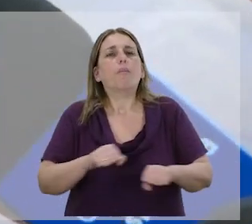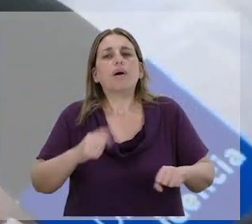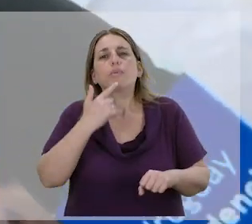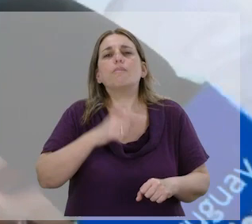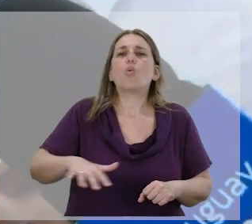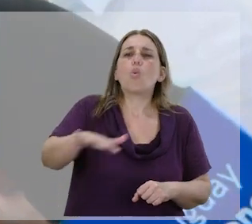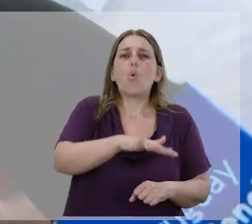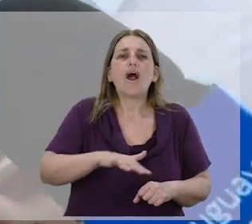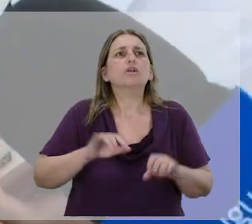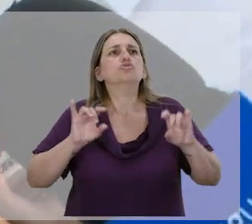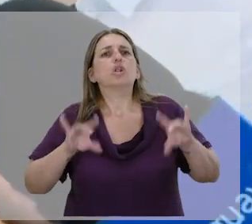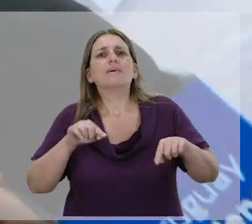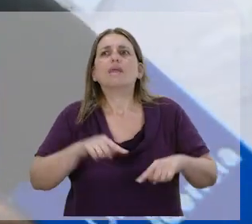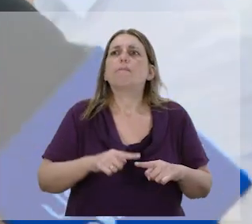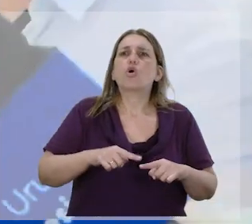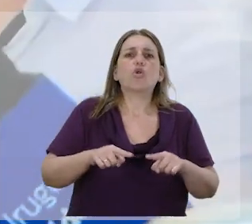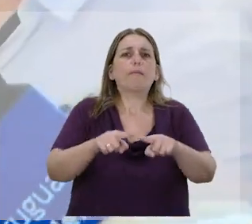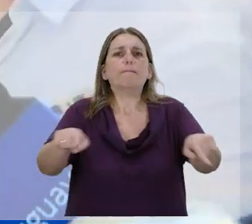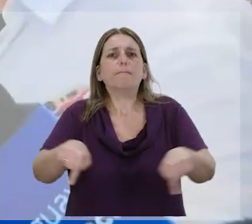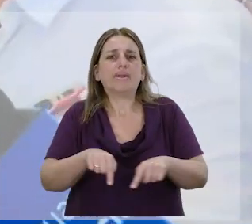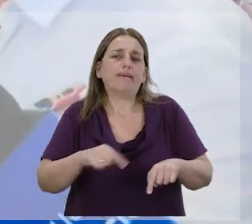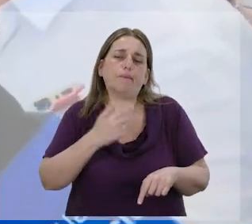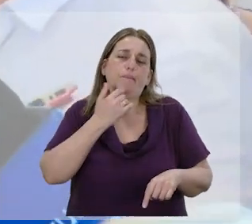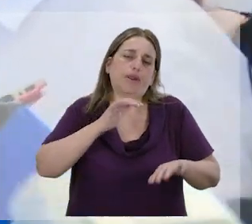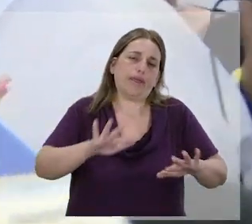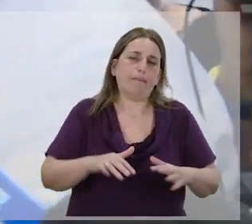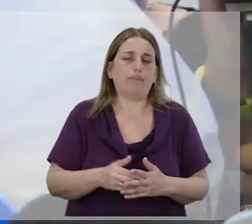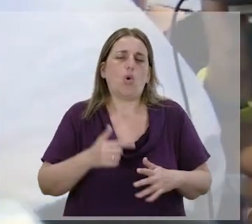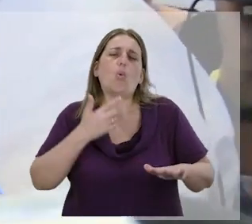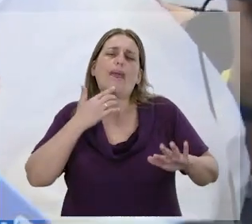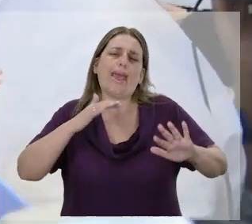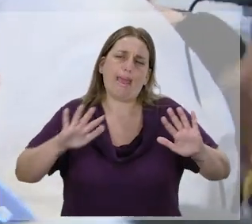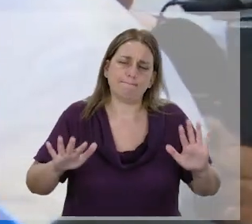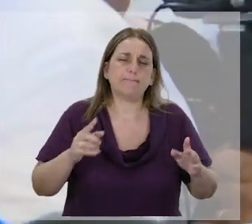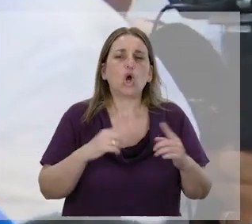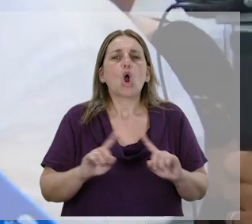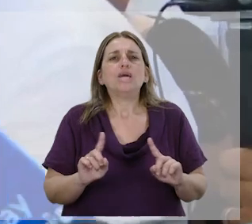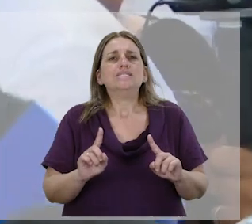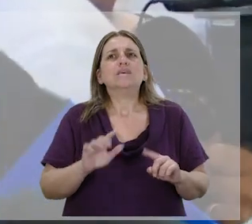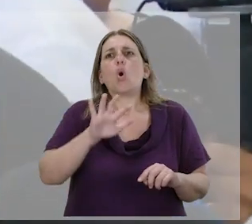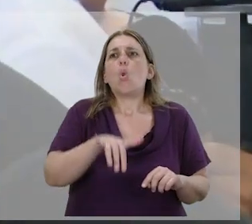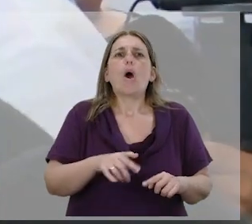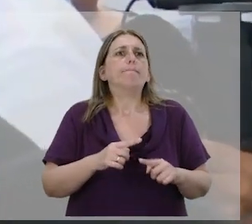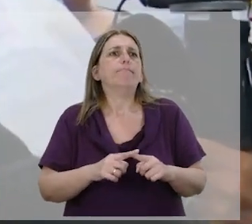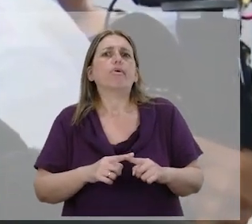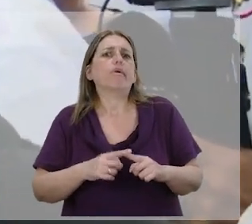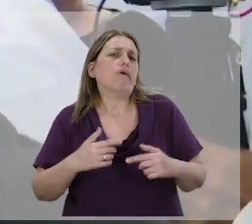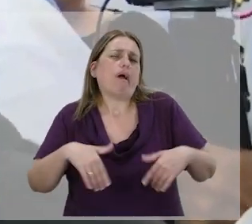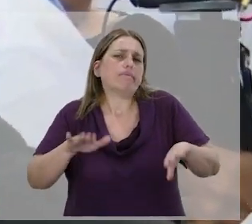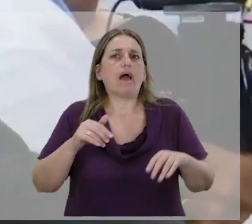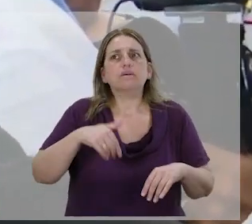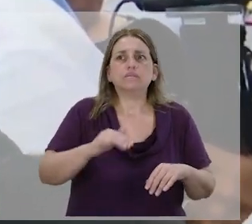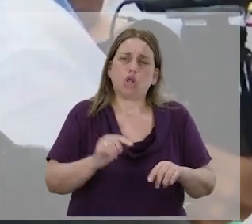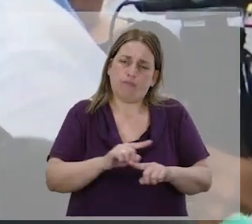zona franca. O sea, una zona franca solo por tener un predio, vamos a una exageración, no nos parece que